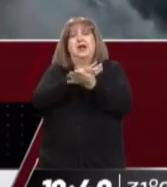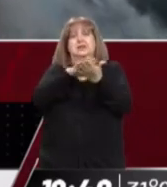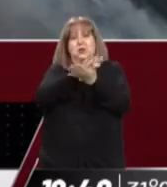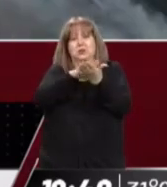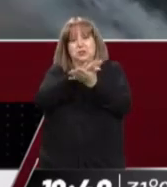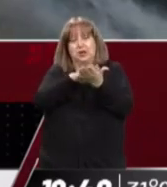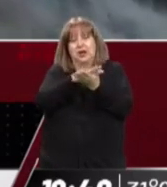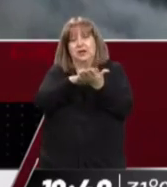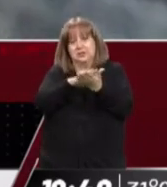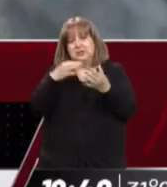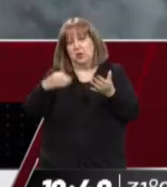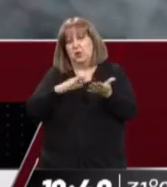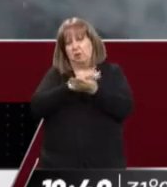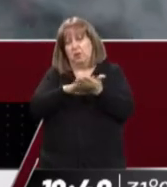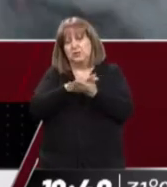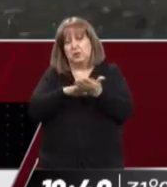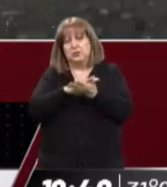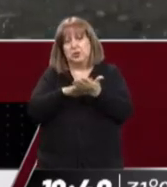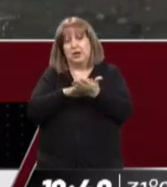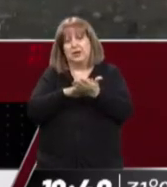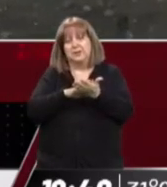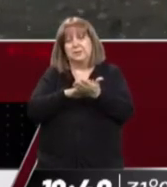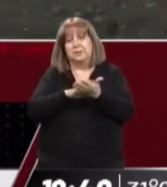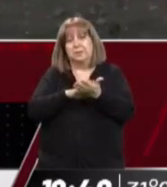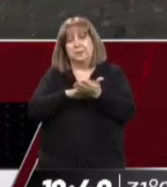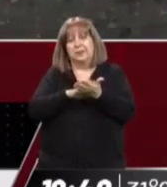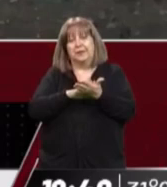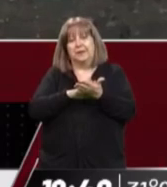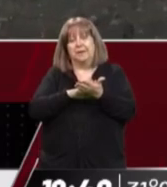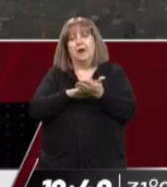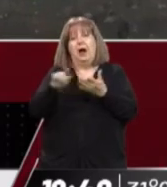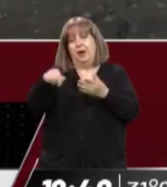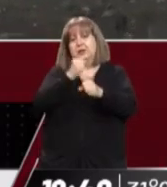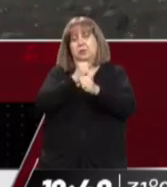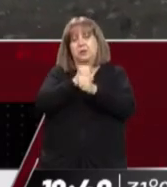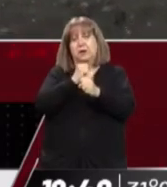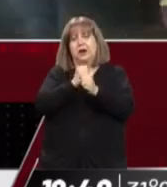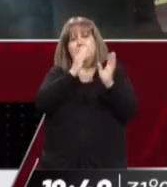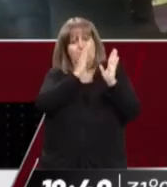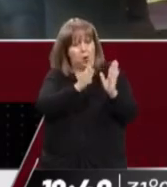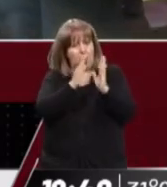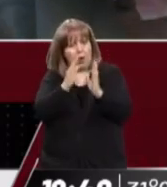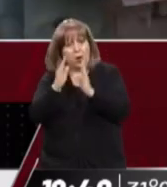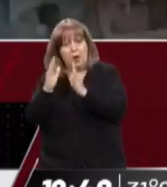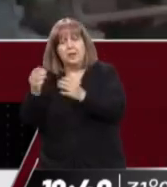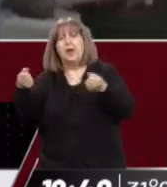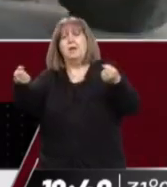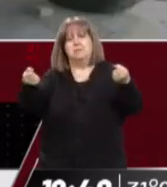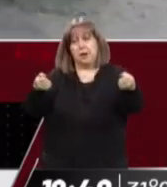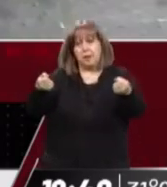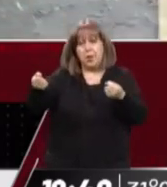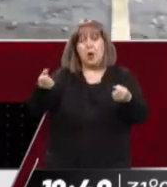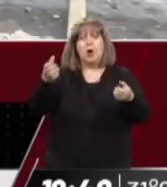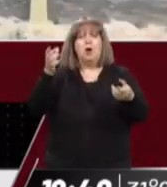la situación que lo vamos a hacer por supuesto lo vamos a hacer y estamos trabajando ordenadamente con todos los bomberos